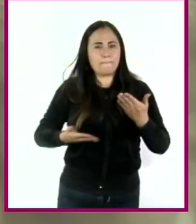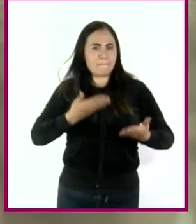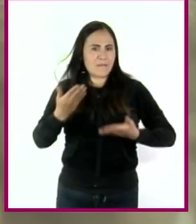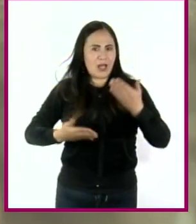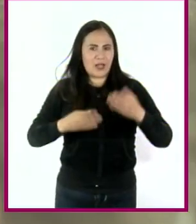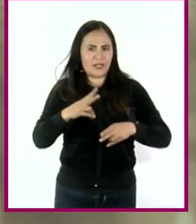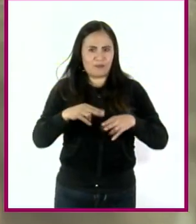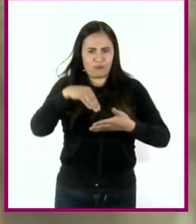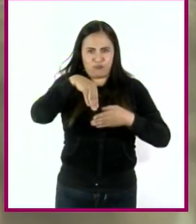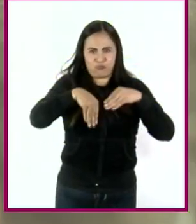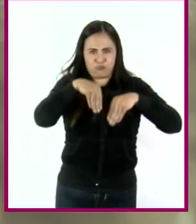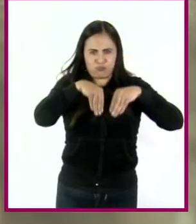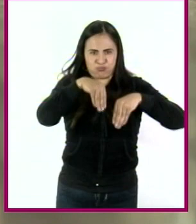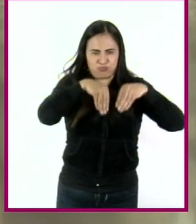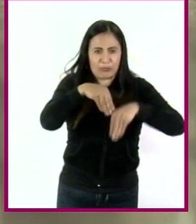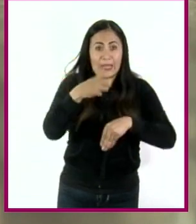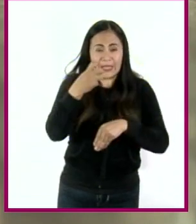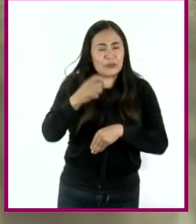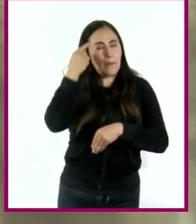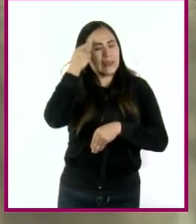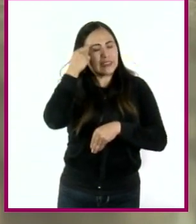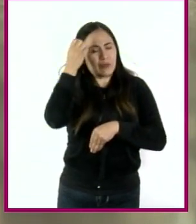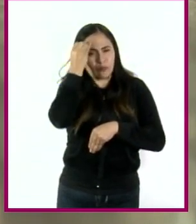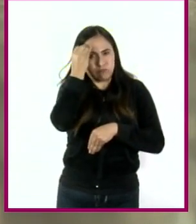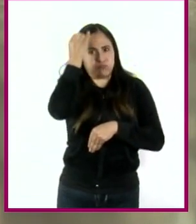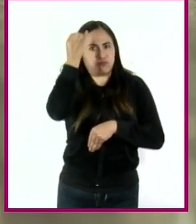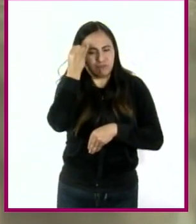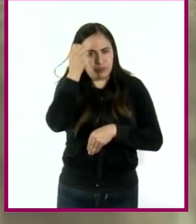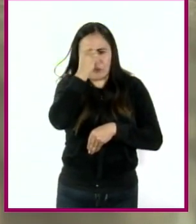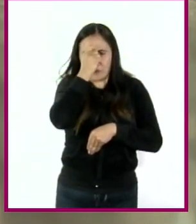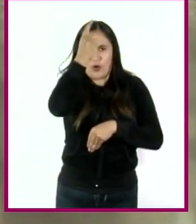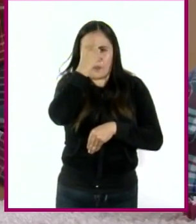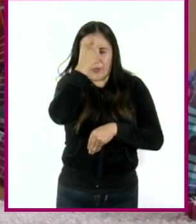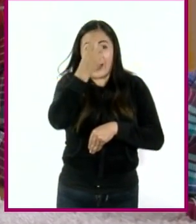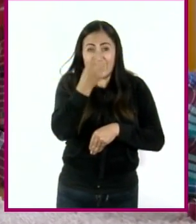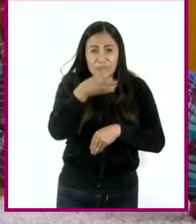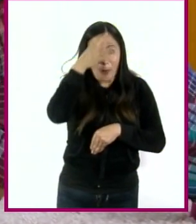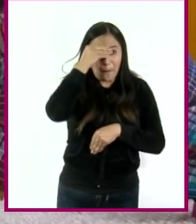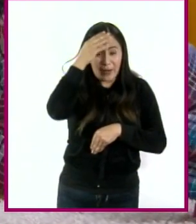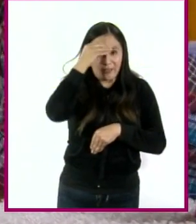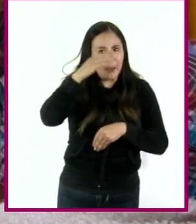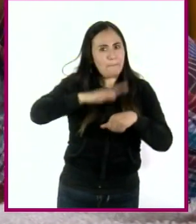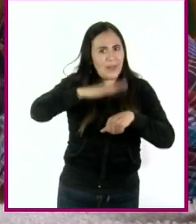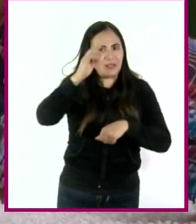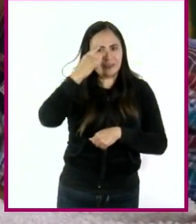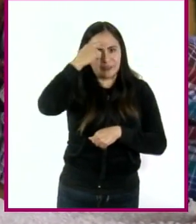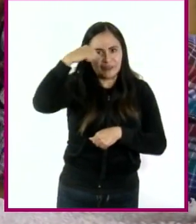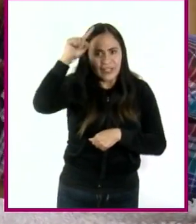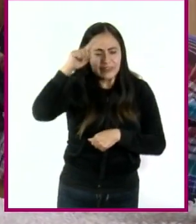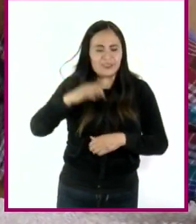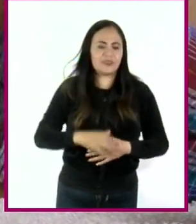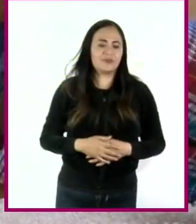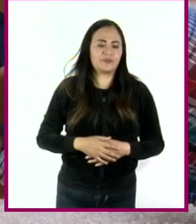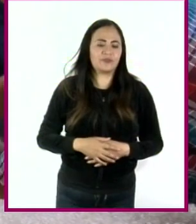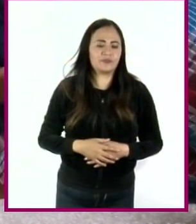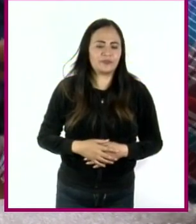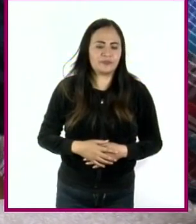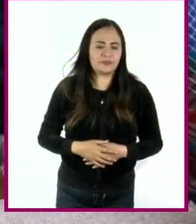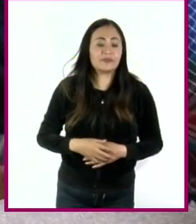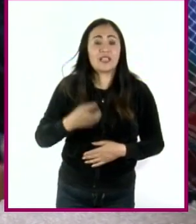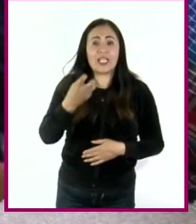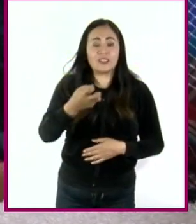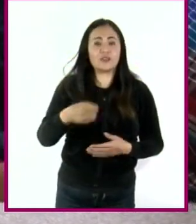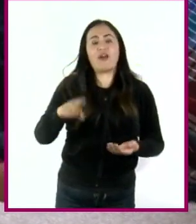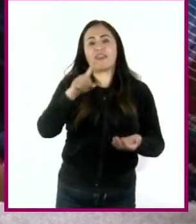pensamiento creativo, que es muy importante en el aprendizaje. Esta disciplina le propone a la educación que el aula